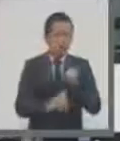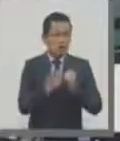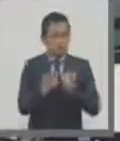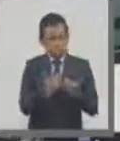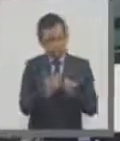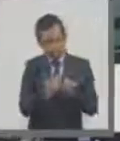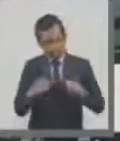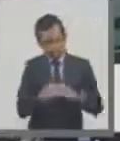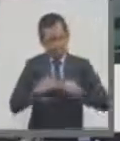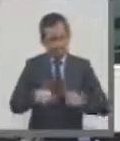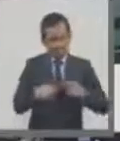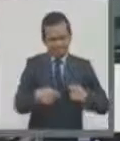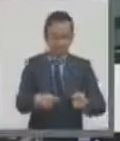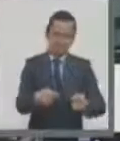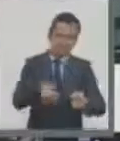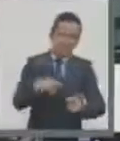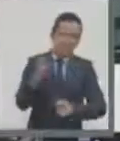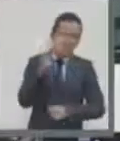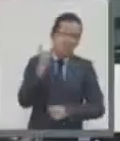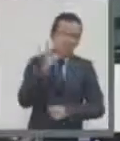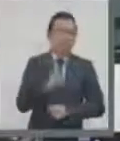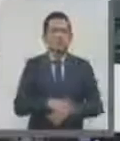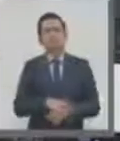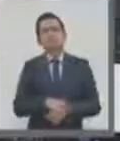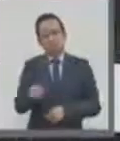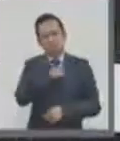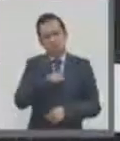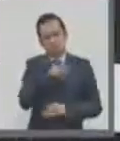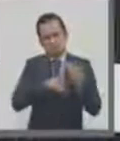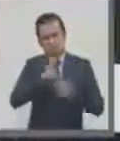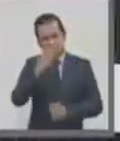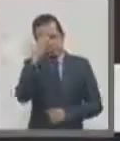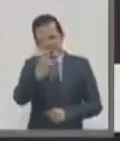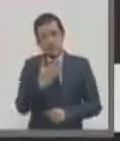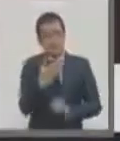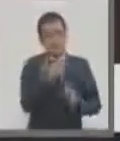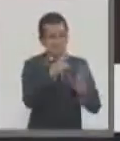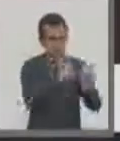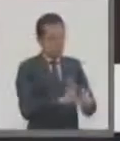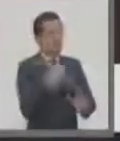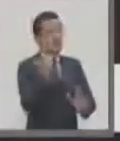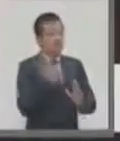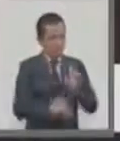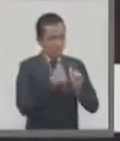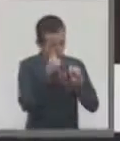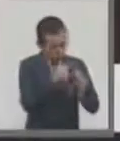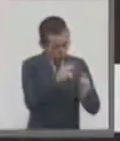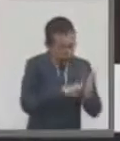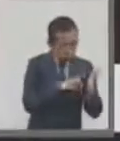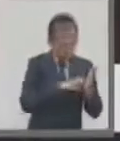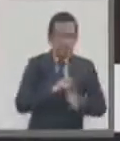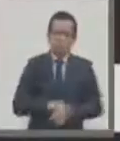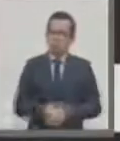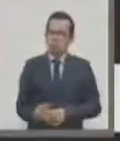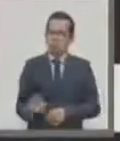todos sabemos, aún quedan temas en el tintero. Hay uno que en especial llama mi atención